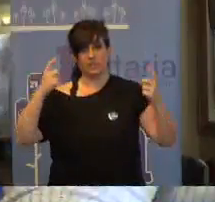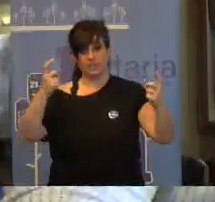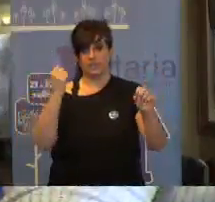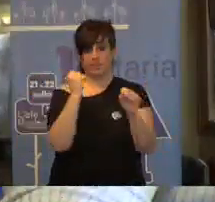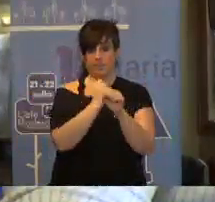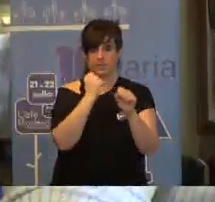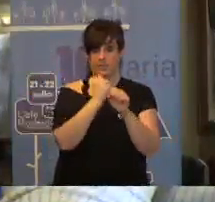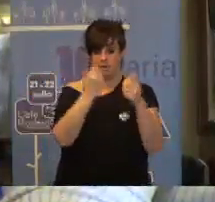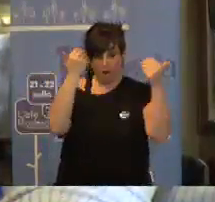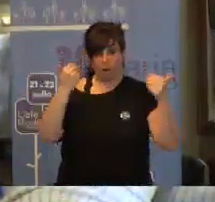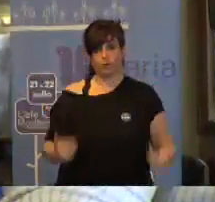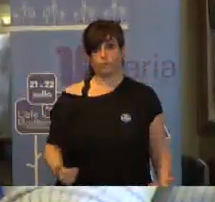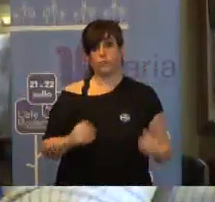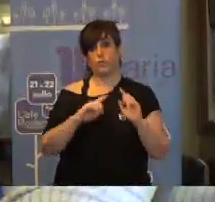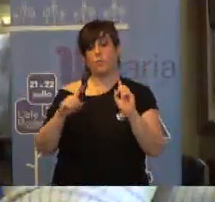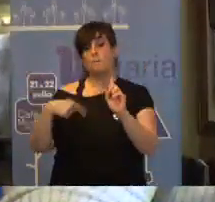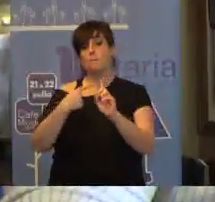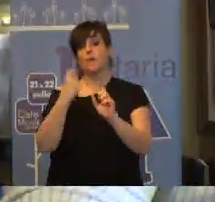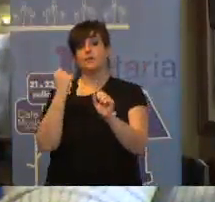traballo presencial con traballo